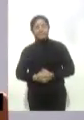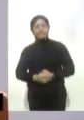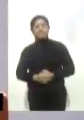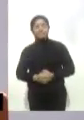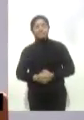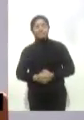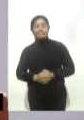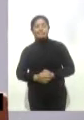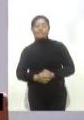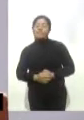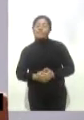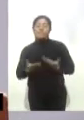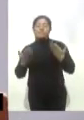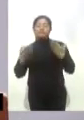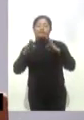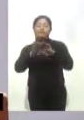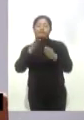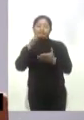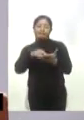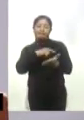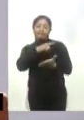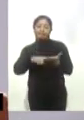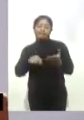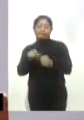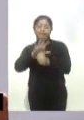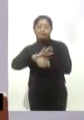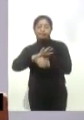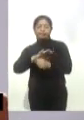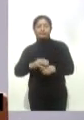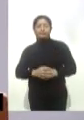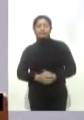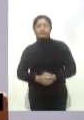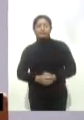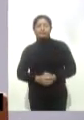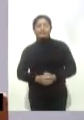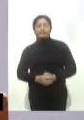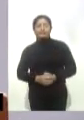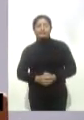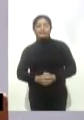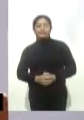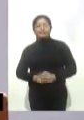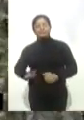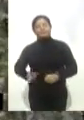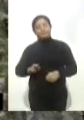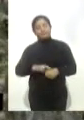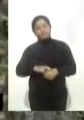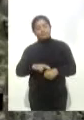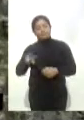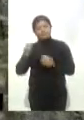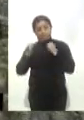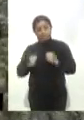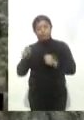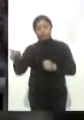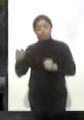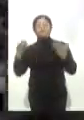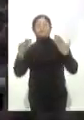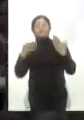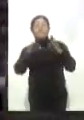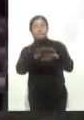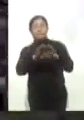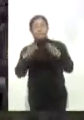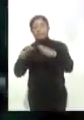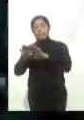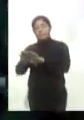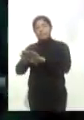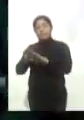a cabo por COVID-19. Marco Mena aseguró que debido al cierre a los visitantes, este